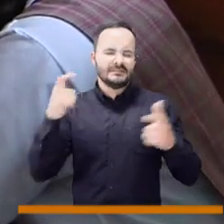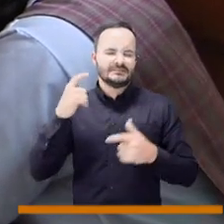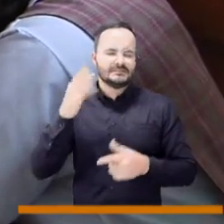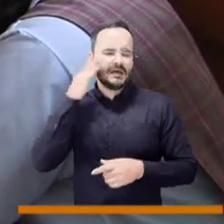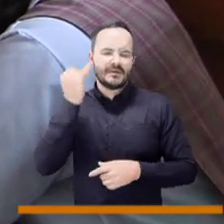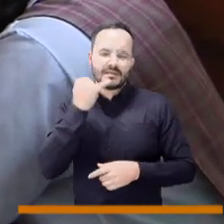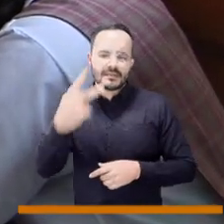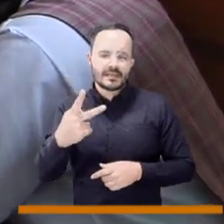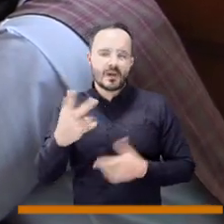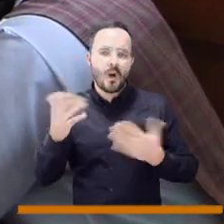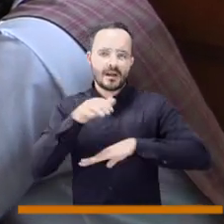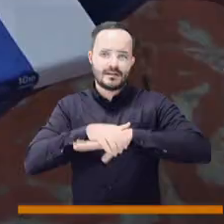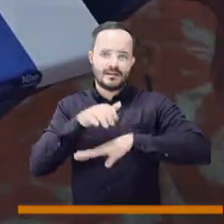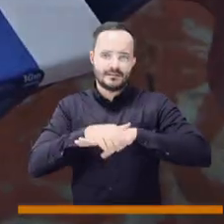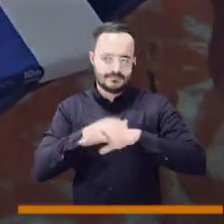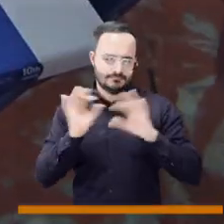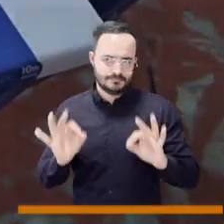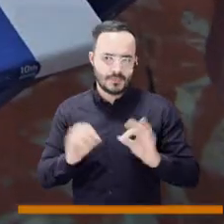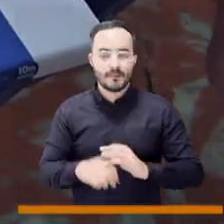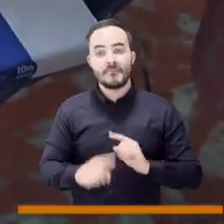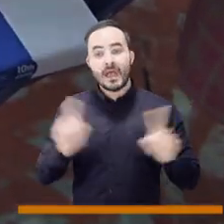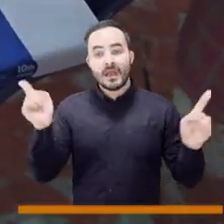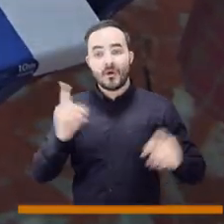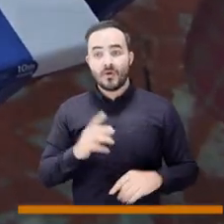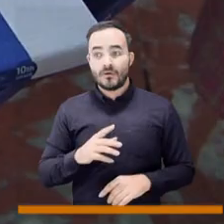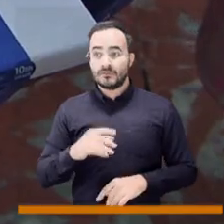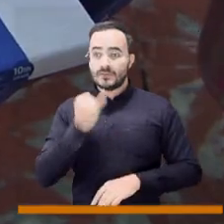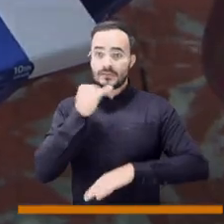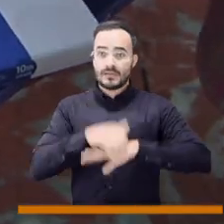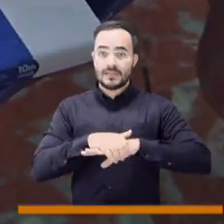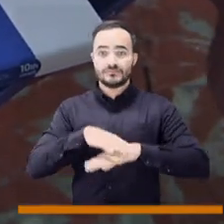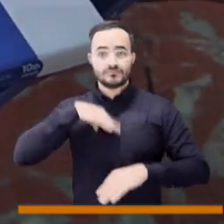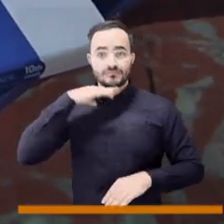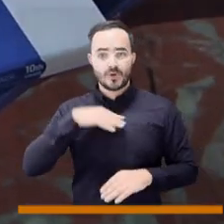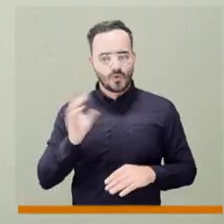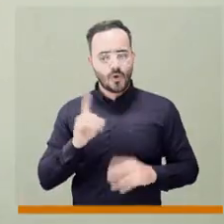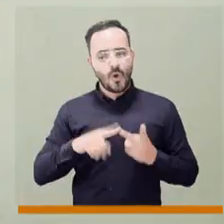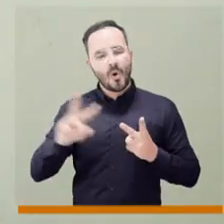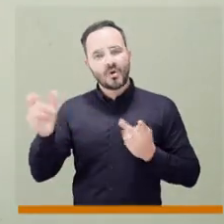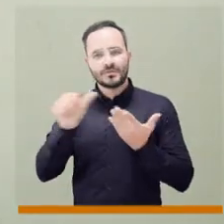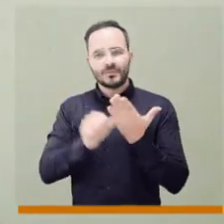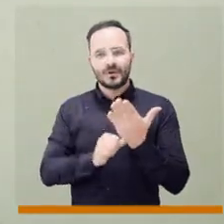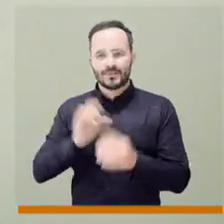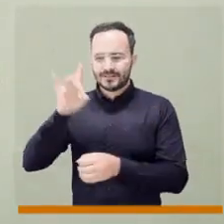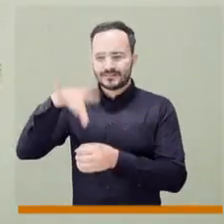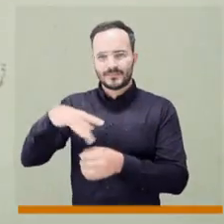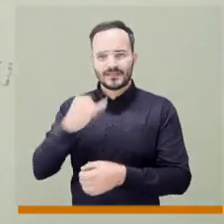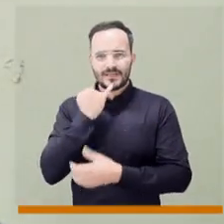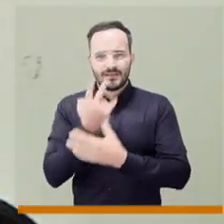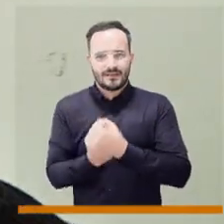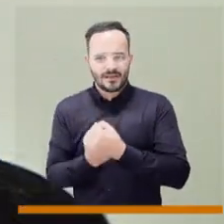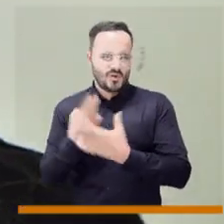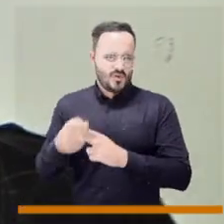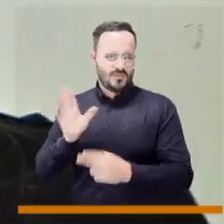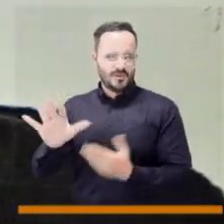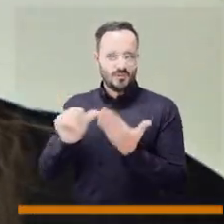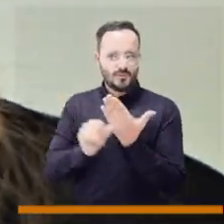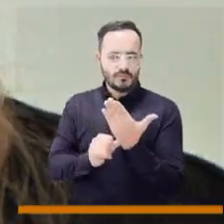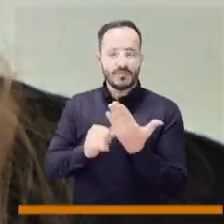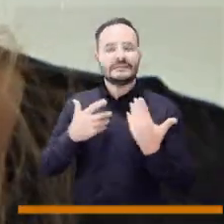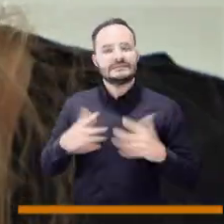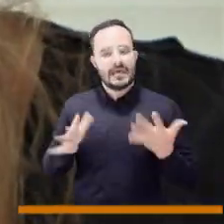¿cierto? Pero no solamente eso, sino que dentro del programa de Semilla Bilingüe hemos procurado